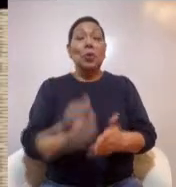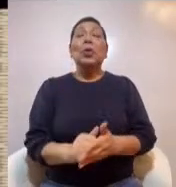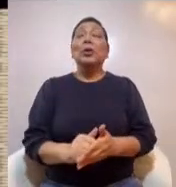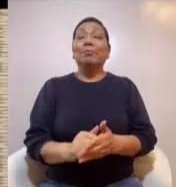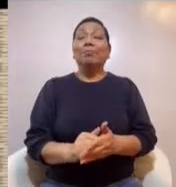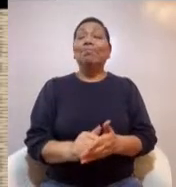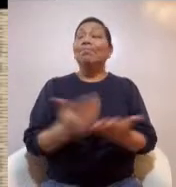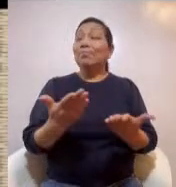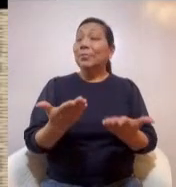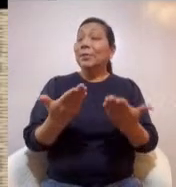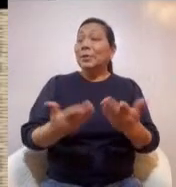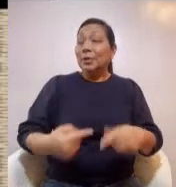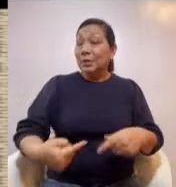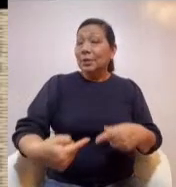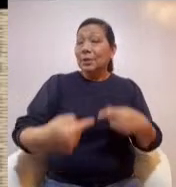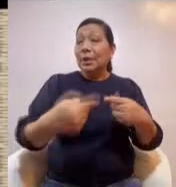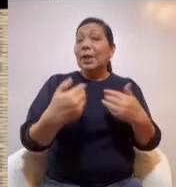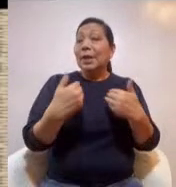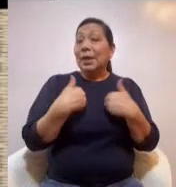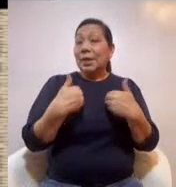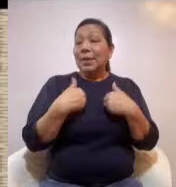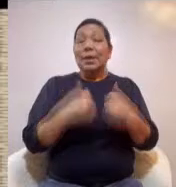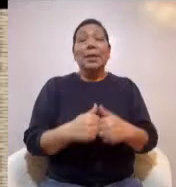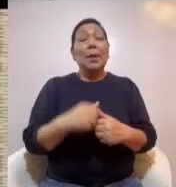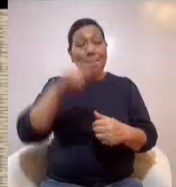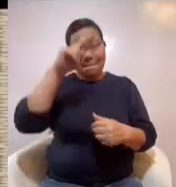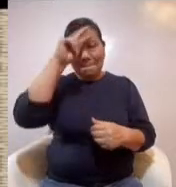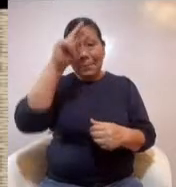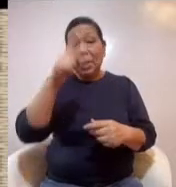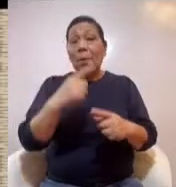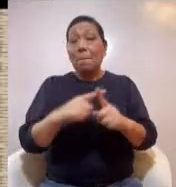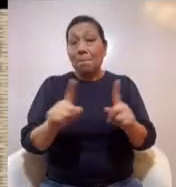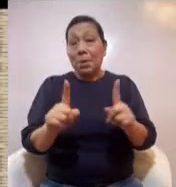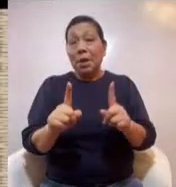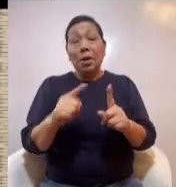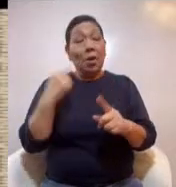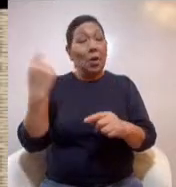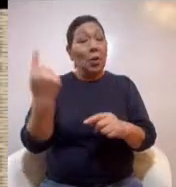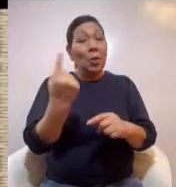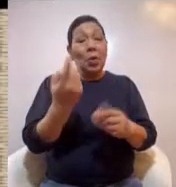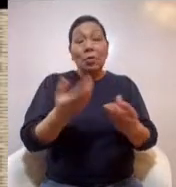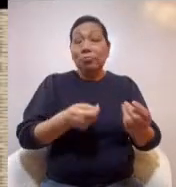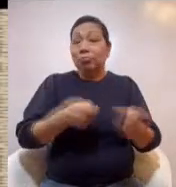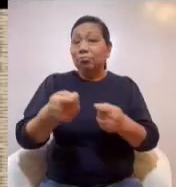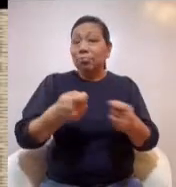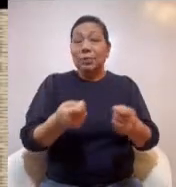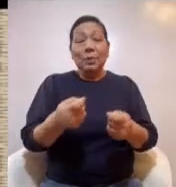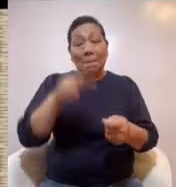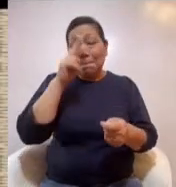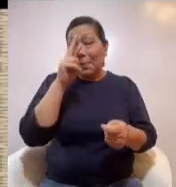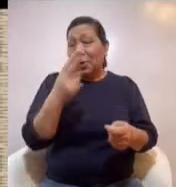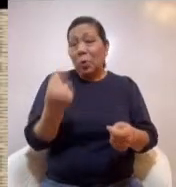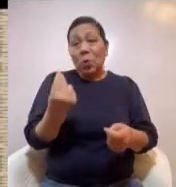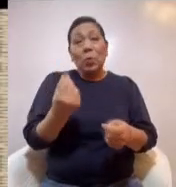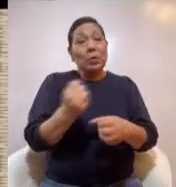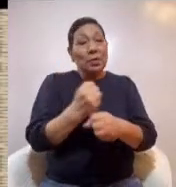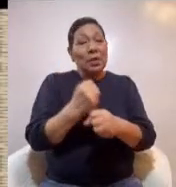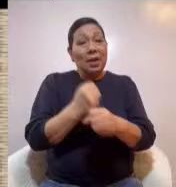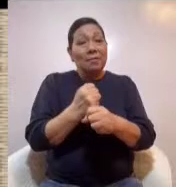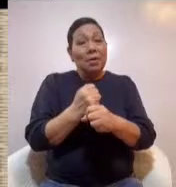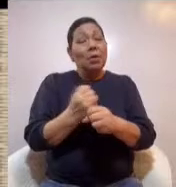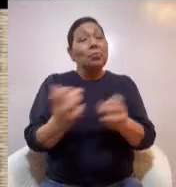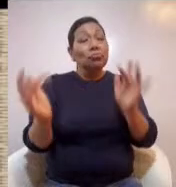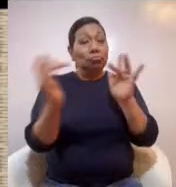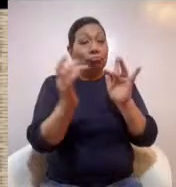otro. Así que esos son desafíos que tiene Perú, pero que en general no es monopolio solo del Perú, es